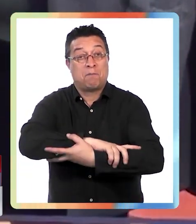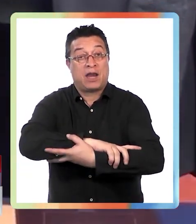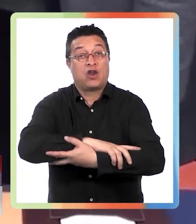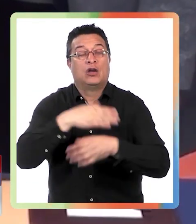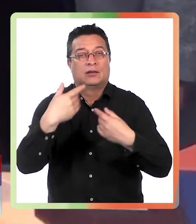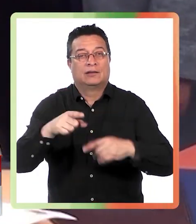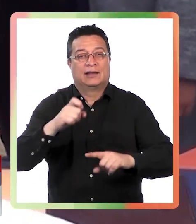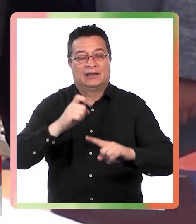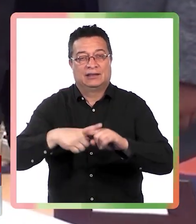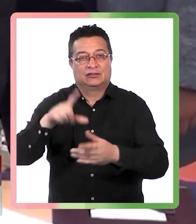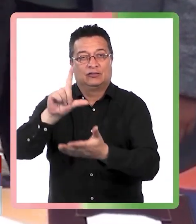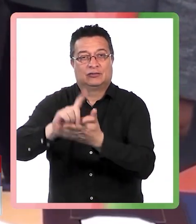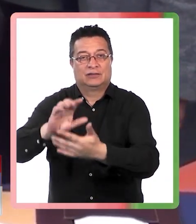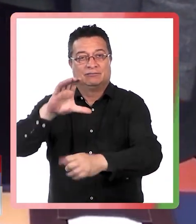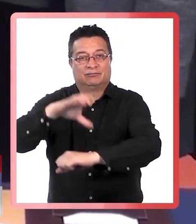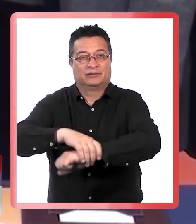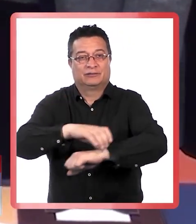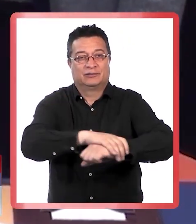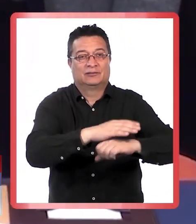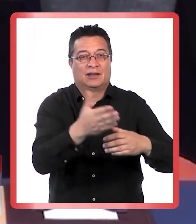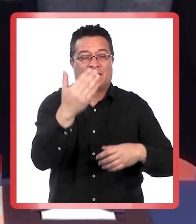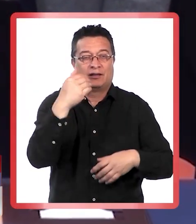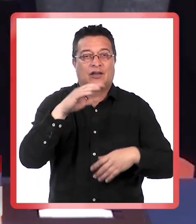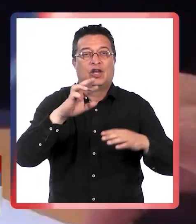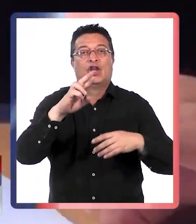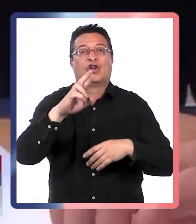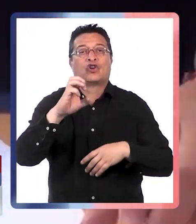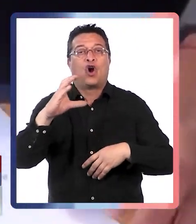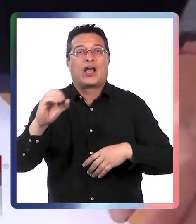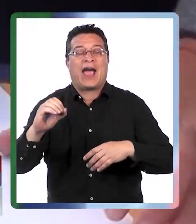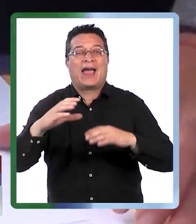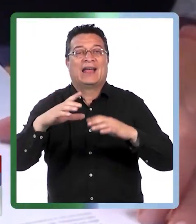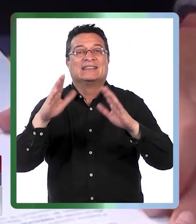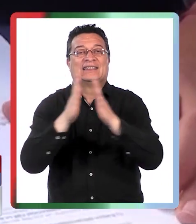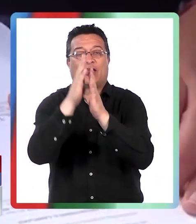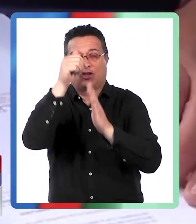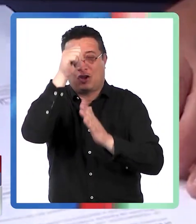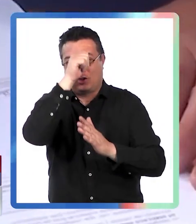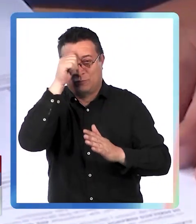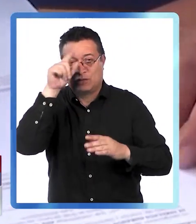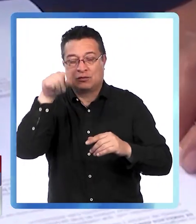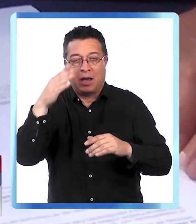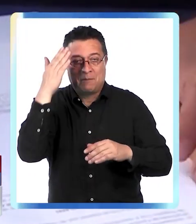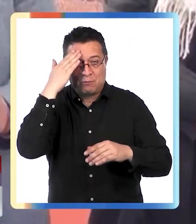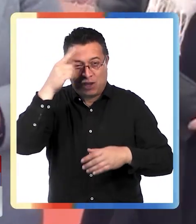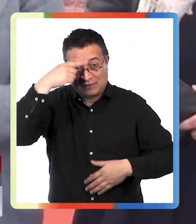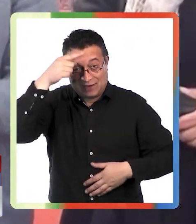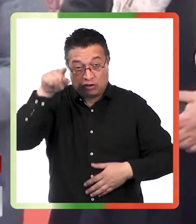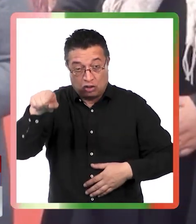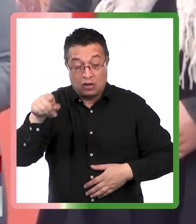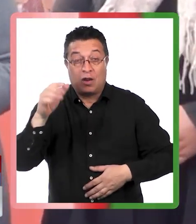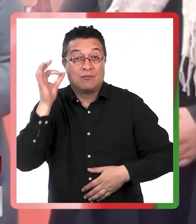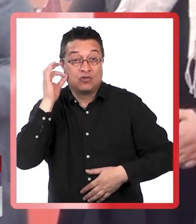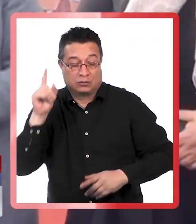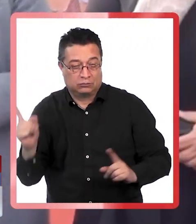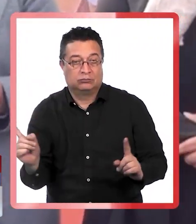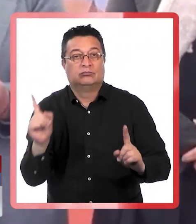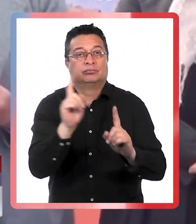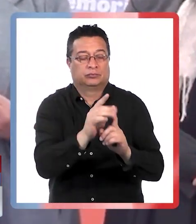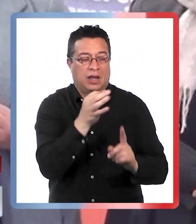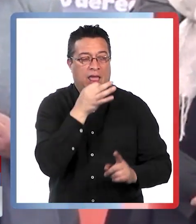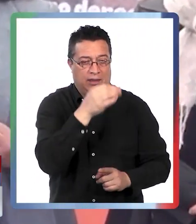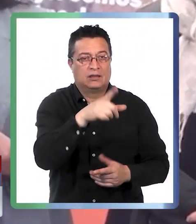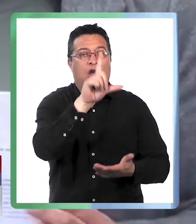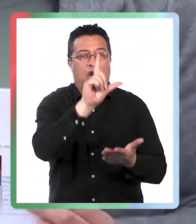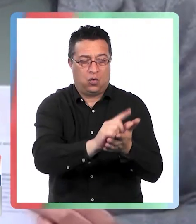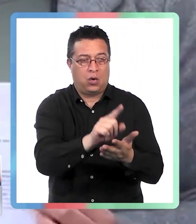ex centro de detención en el balneario popular Roca de Santo Domingo, la presidenta de la Fundación por la Memoria de San Antonio, Ana Becerra Arce, indicó que el lugar